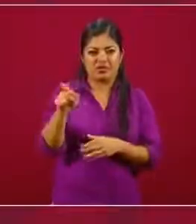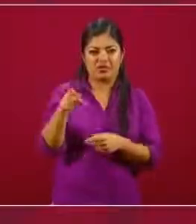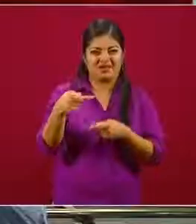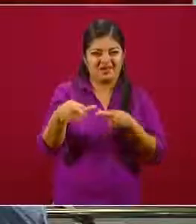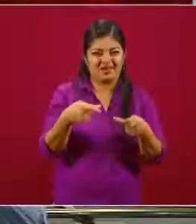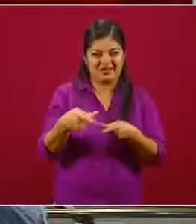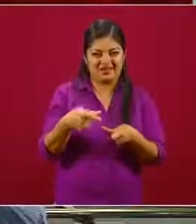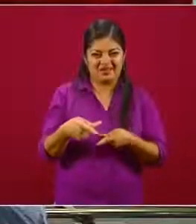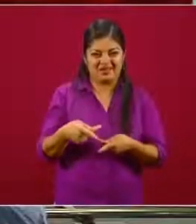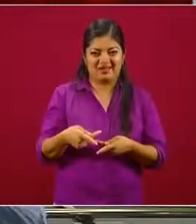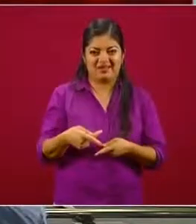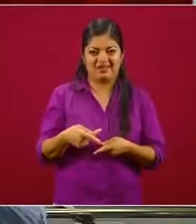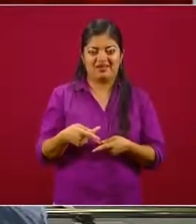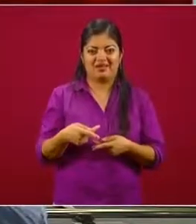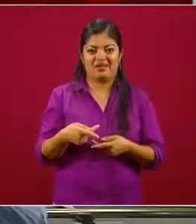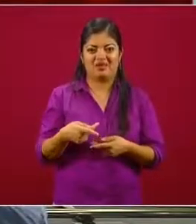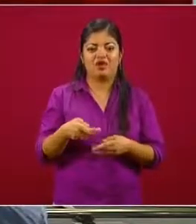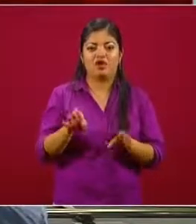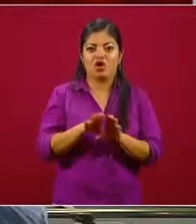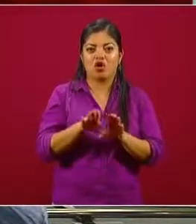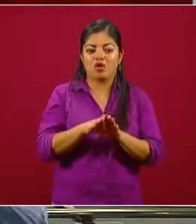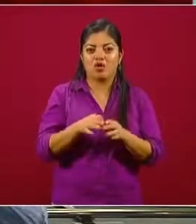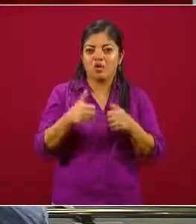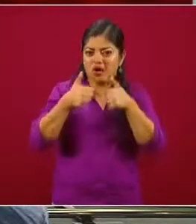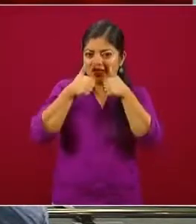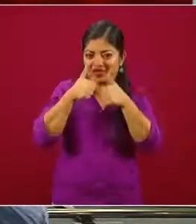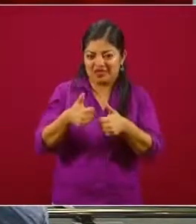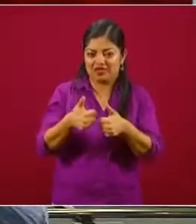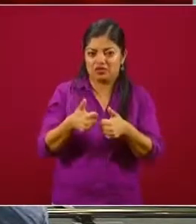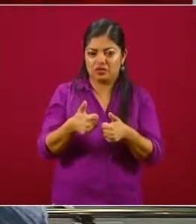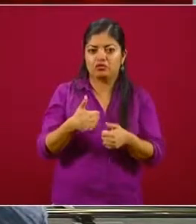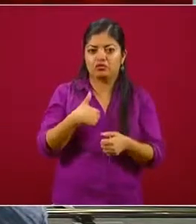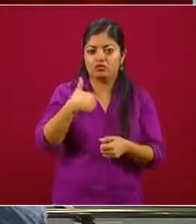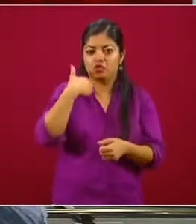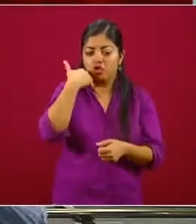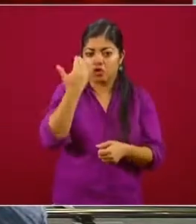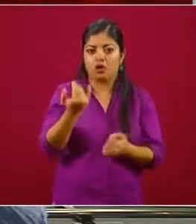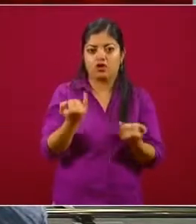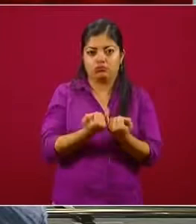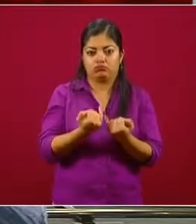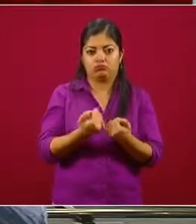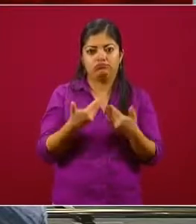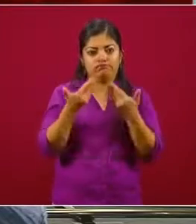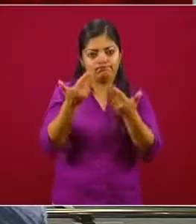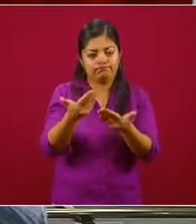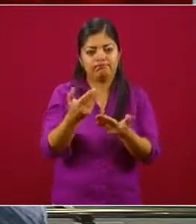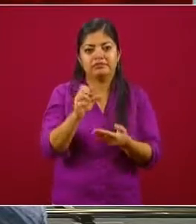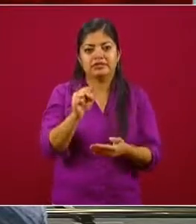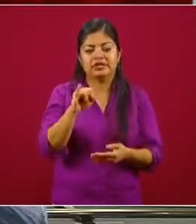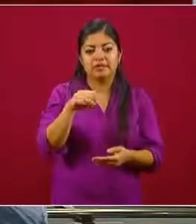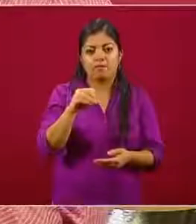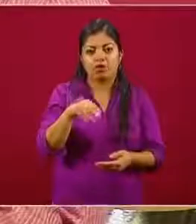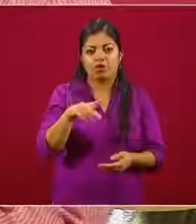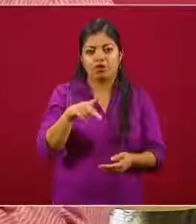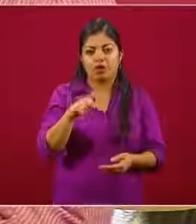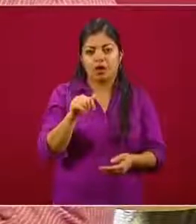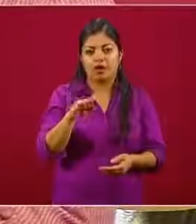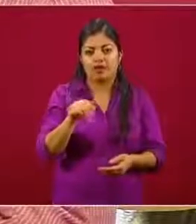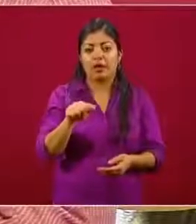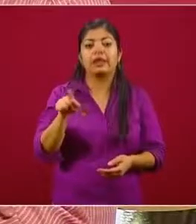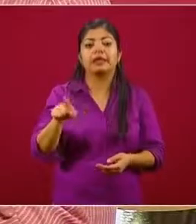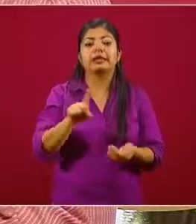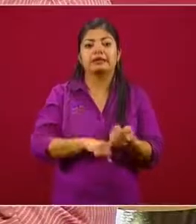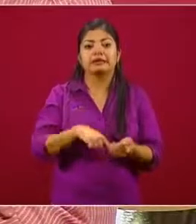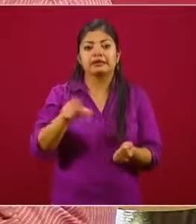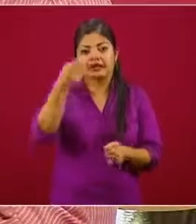los servicios de salud, darle el crédito que merece el doctor Simón Cava Karasik, quien es director